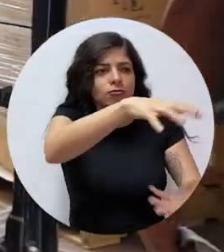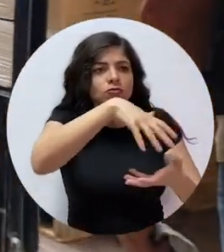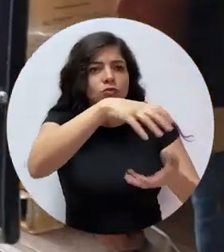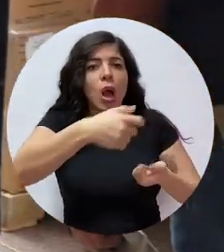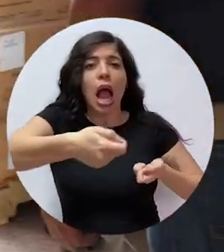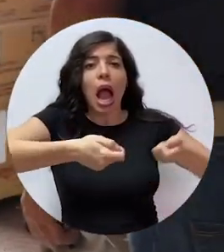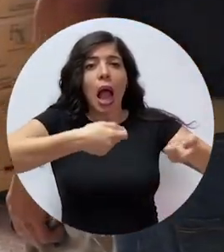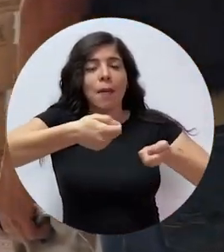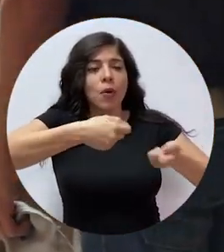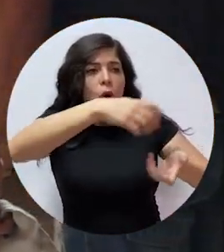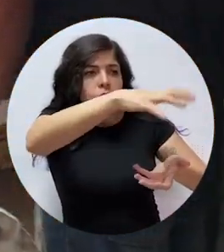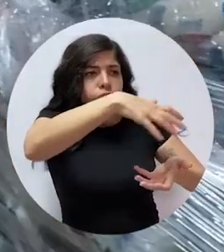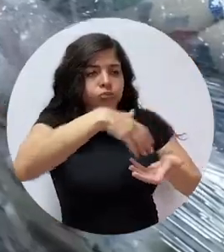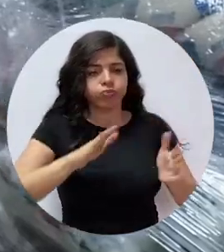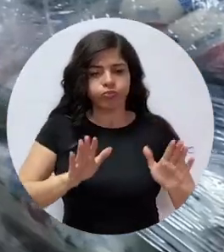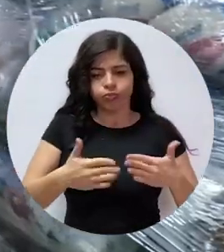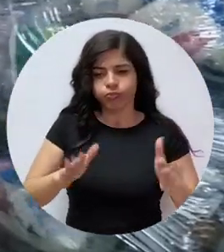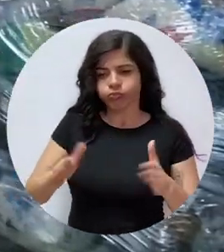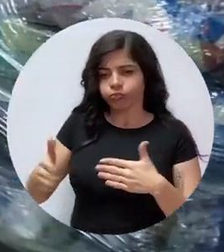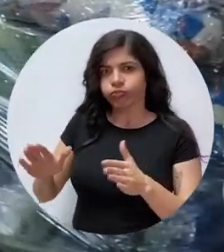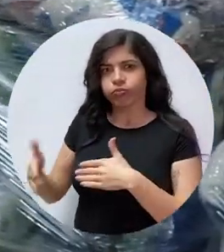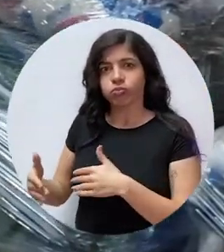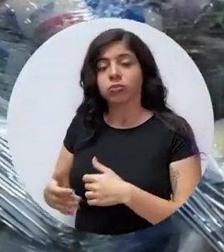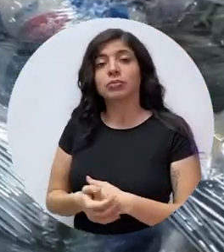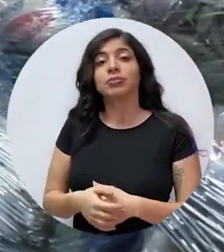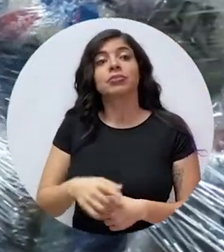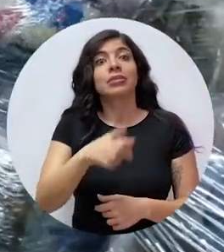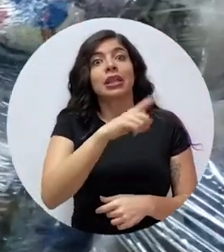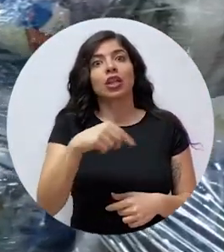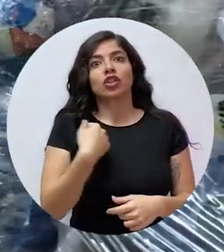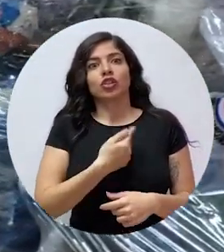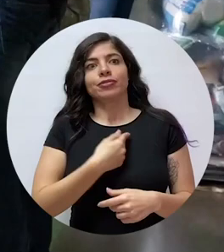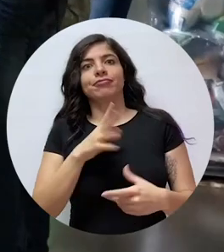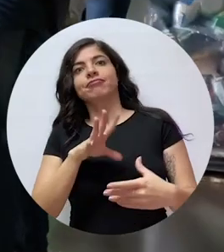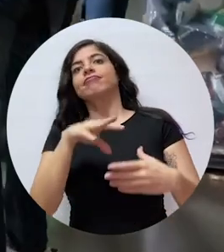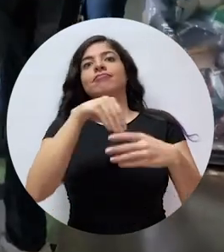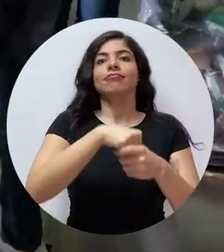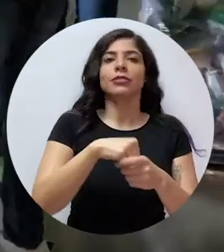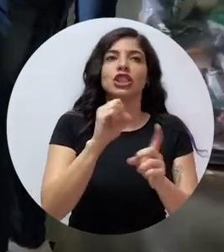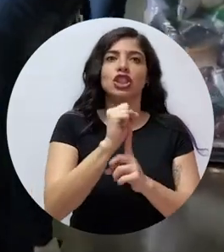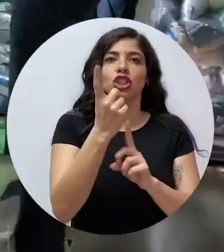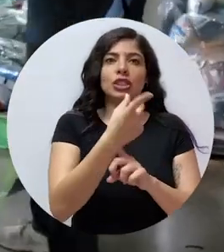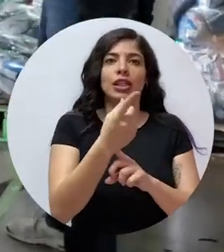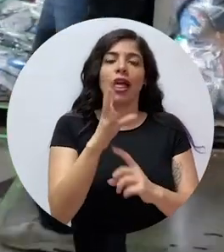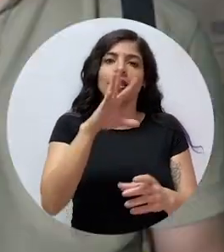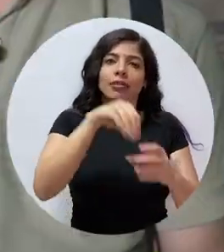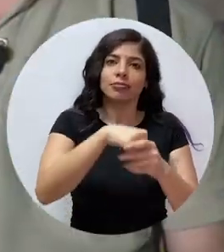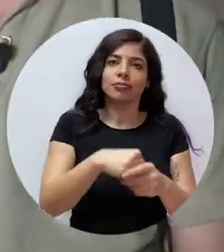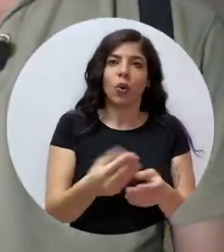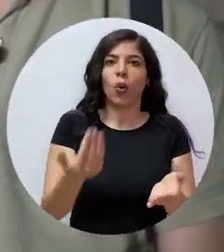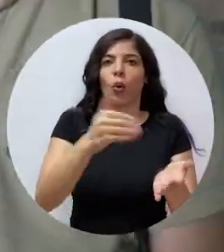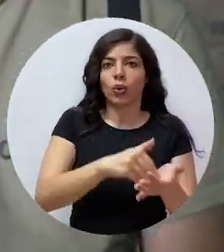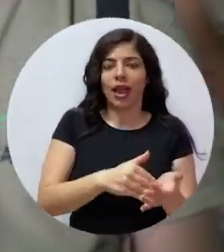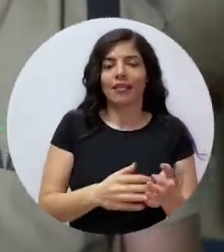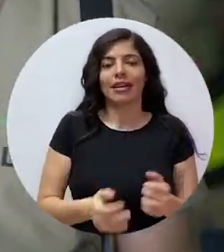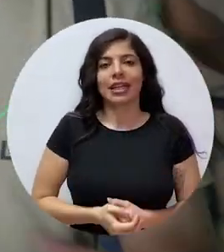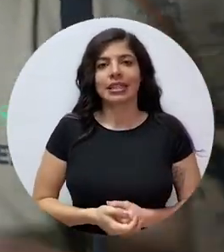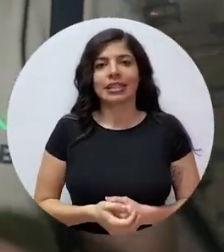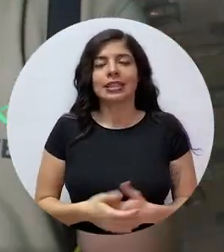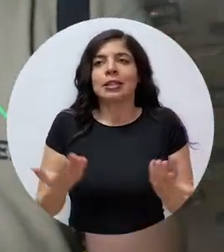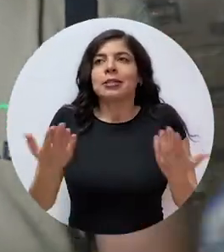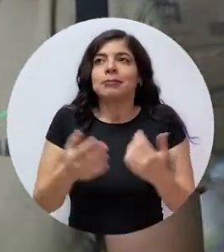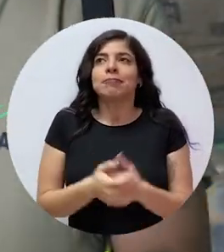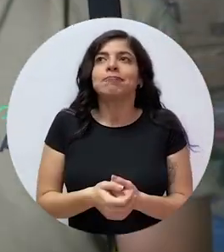que lo sacan de los furgones, lo embalan. Nos están incorporando otra vez a la sociedad. Todo lo que